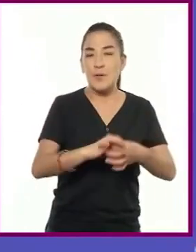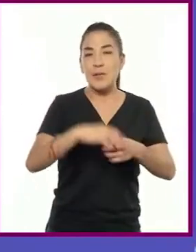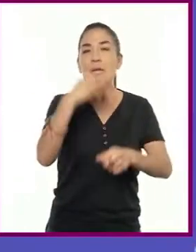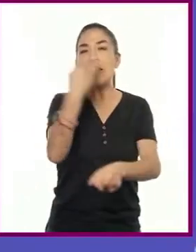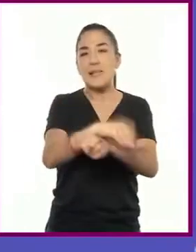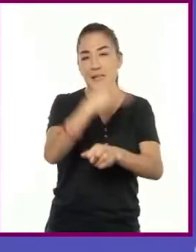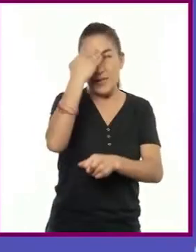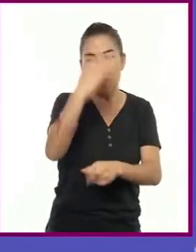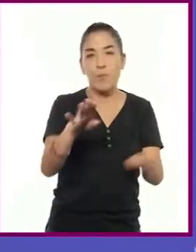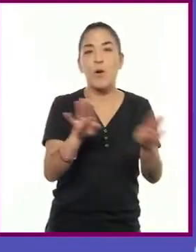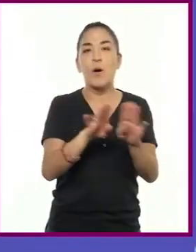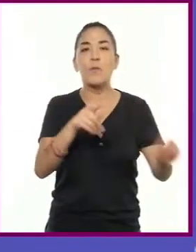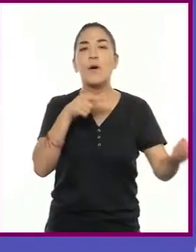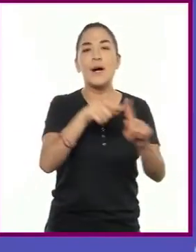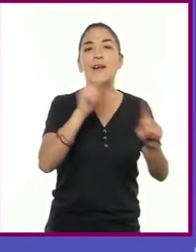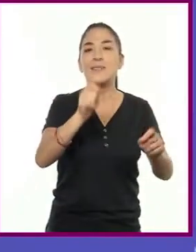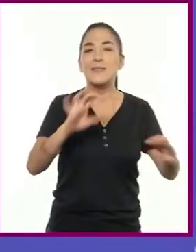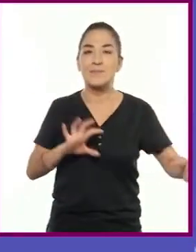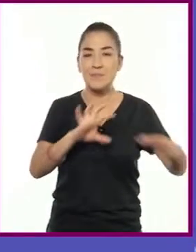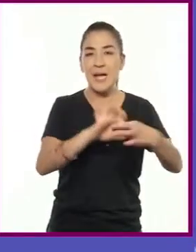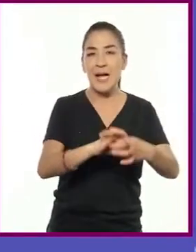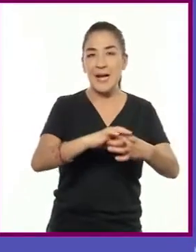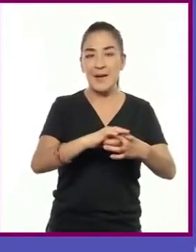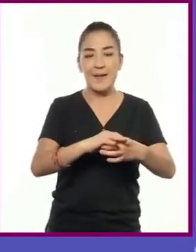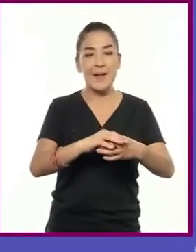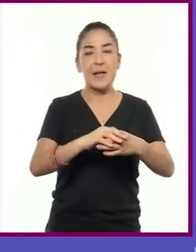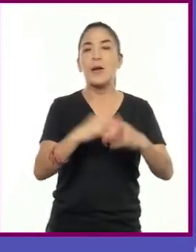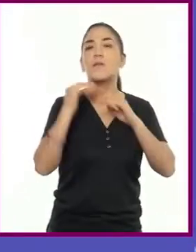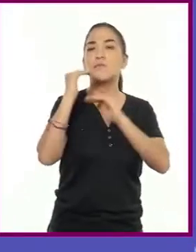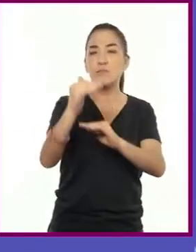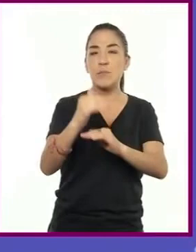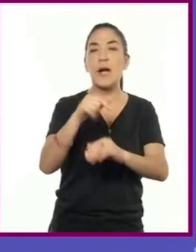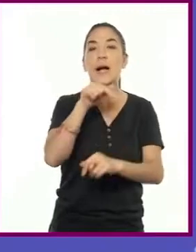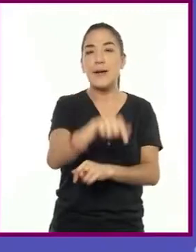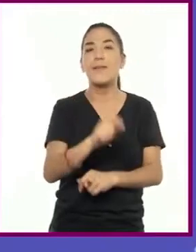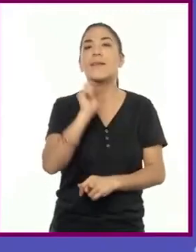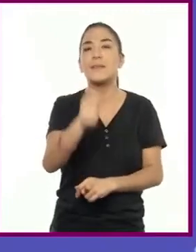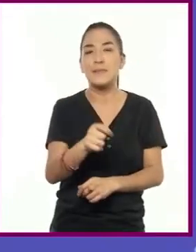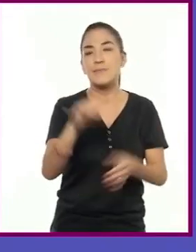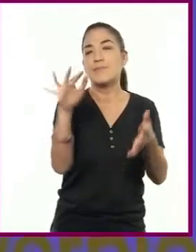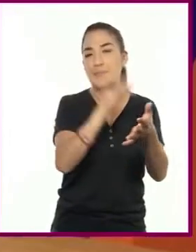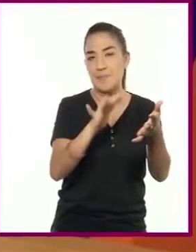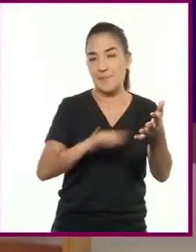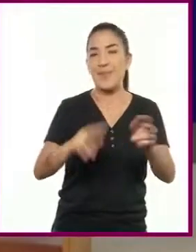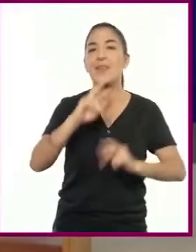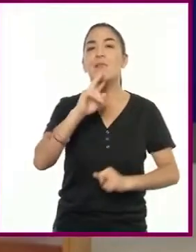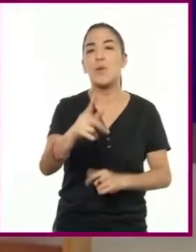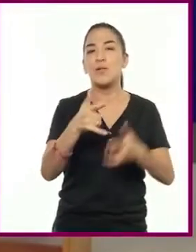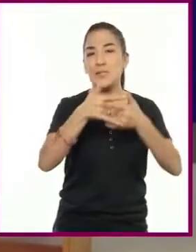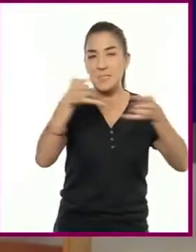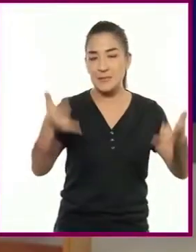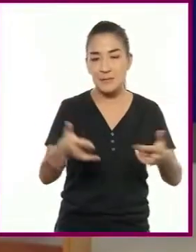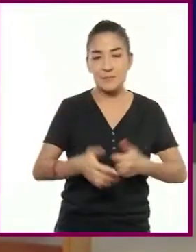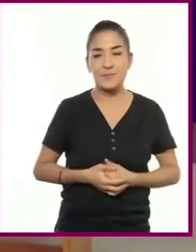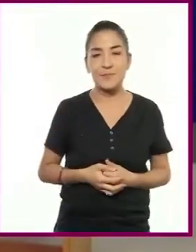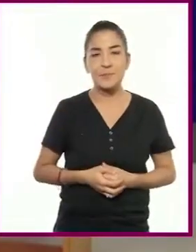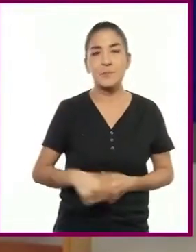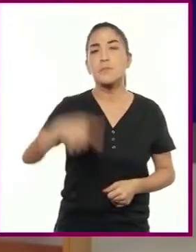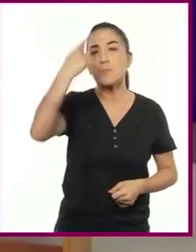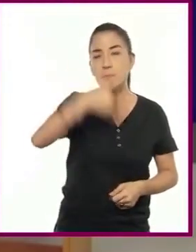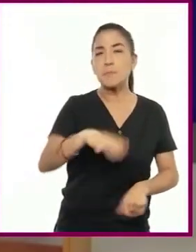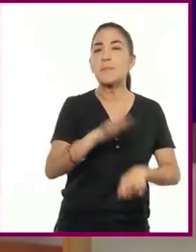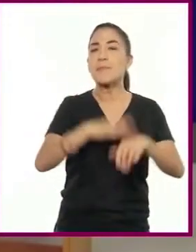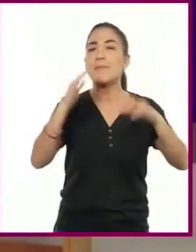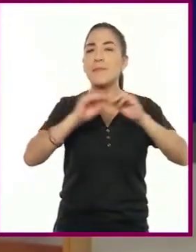o adverbios que establecen una conexión de tiempo, estamos ante un texto narrativo. Para que nos quede más